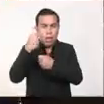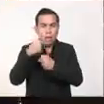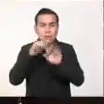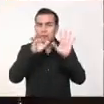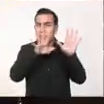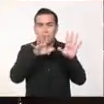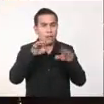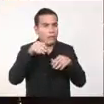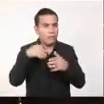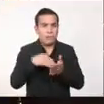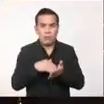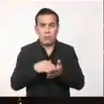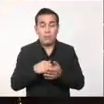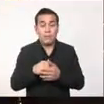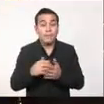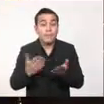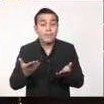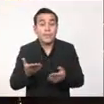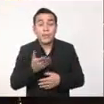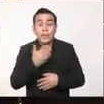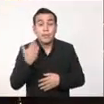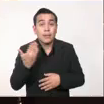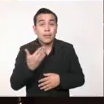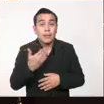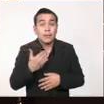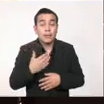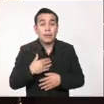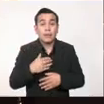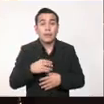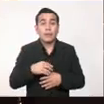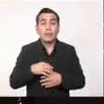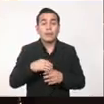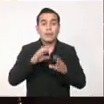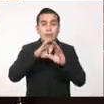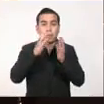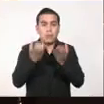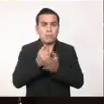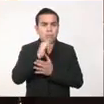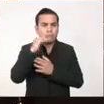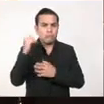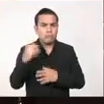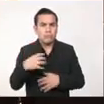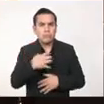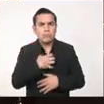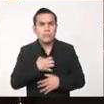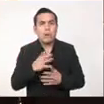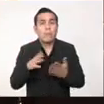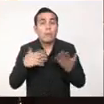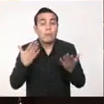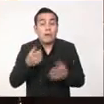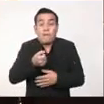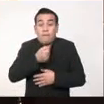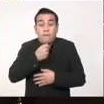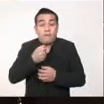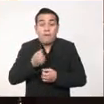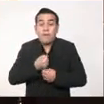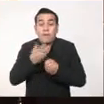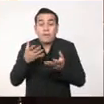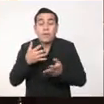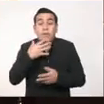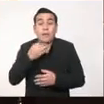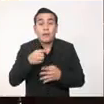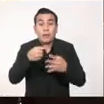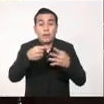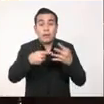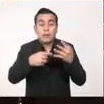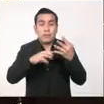10,000. Y los de la comunidad internacional que se molestaron es porque los malinformaron. No les dijeron que la